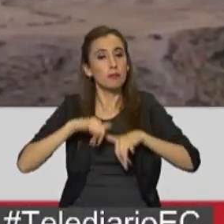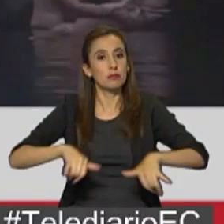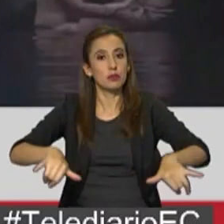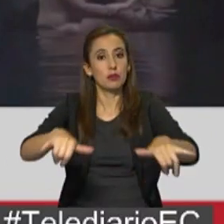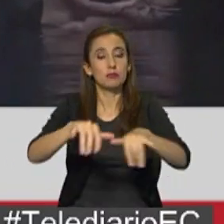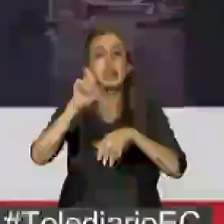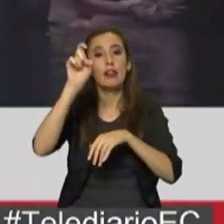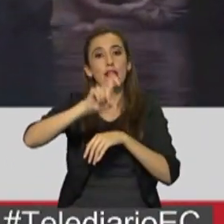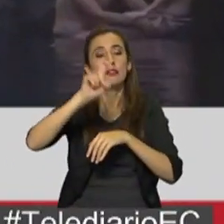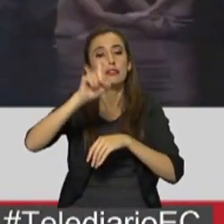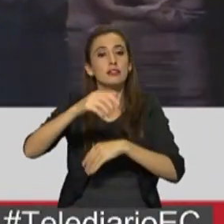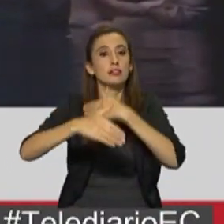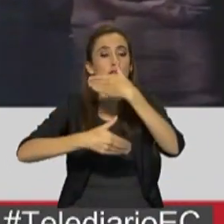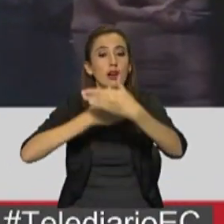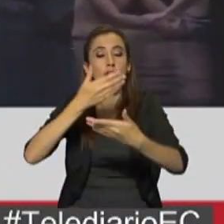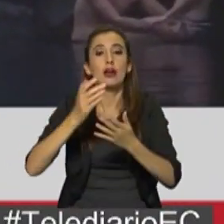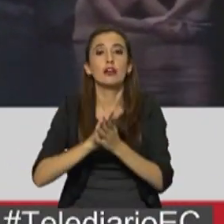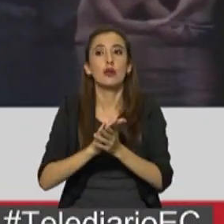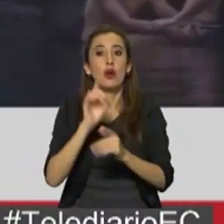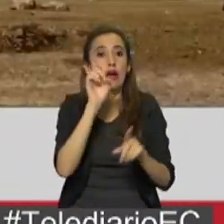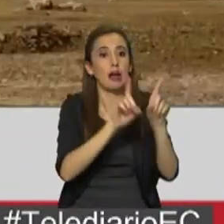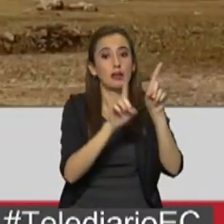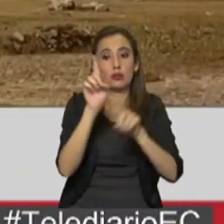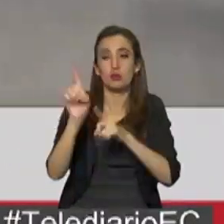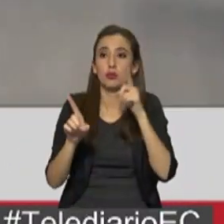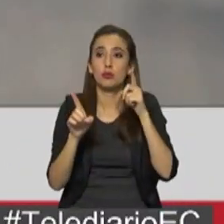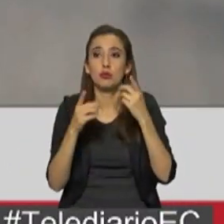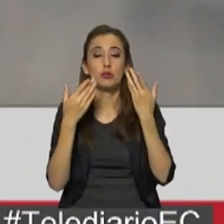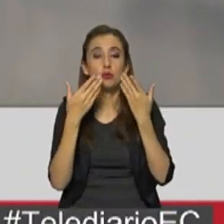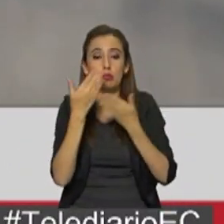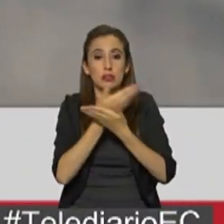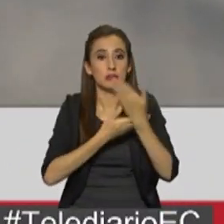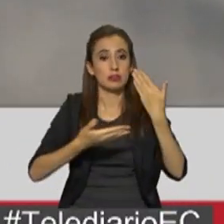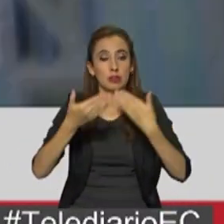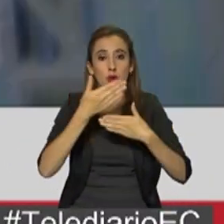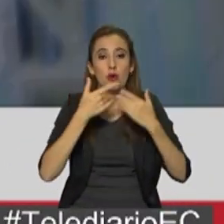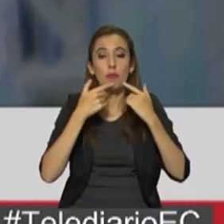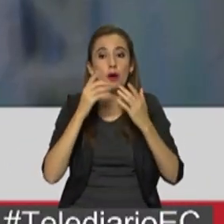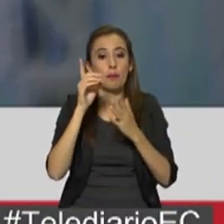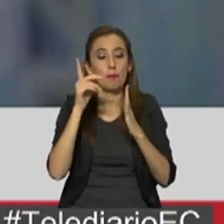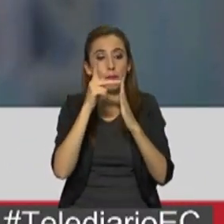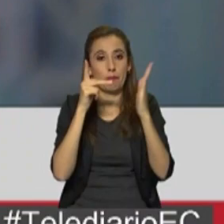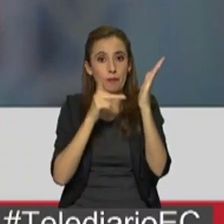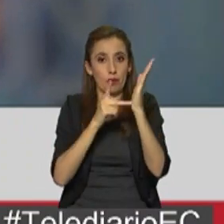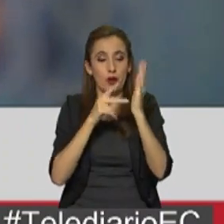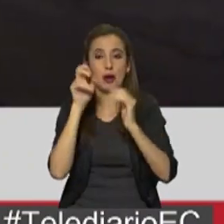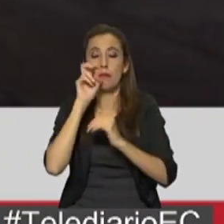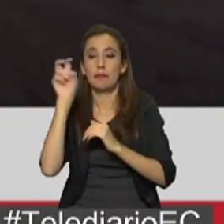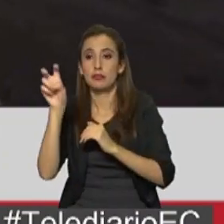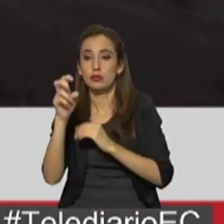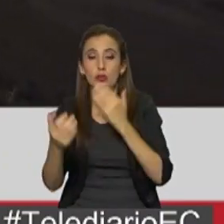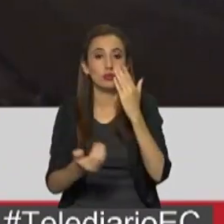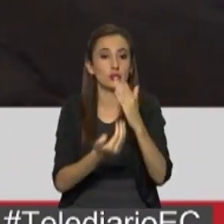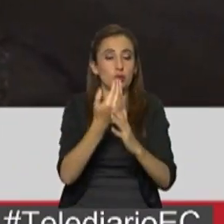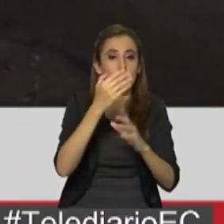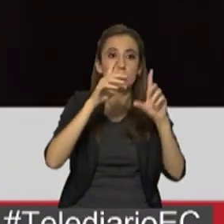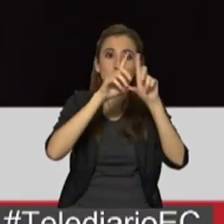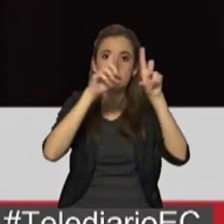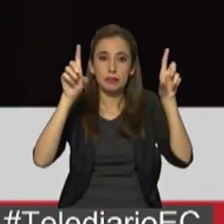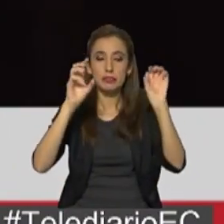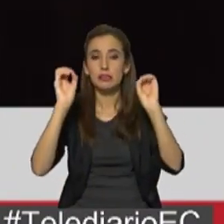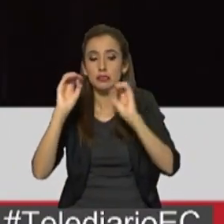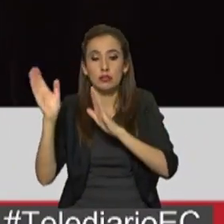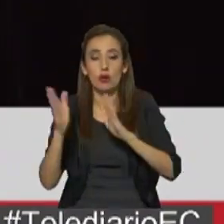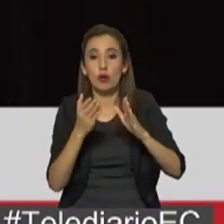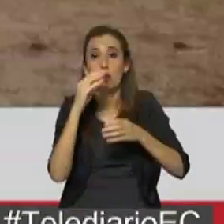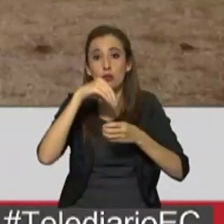necesaria la asociatividad de los diferentes actores de la cadena turística para generar nuevas empresas nuevos consorcios pues el turismo